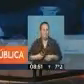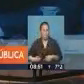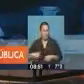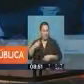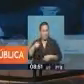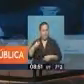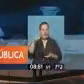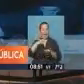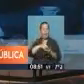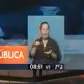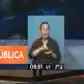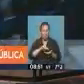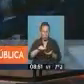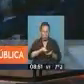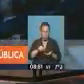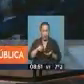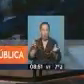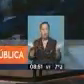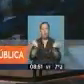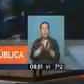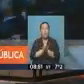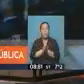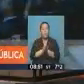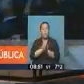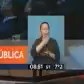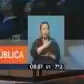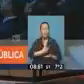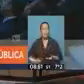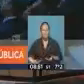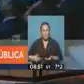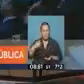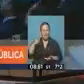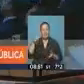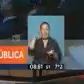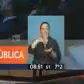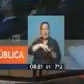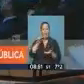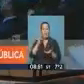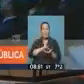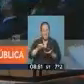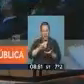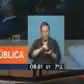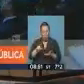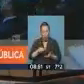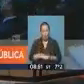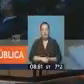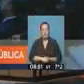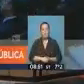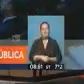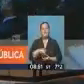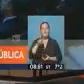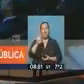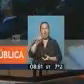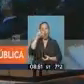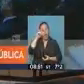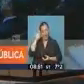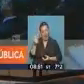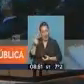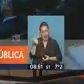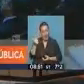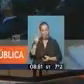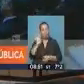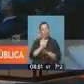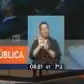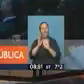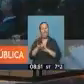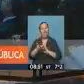presidencia de la Cámara de Diputados y conjuntamente con la presidencia de la Cámara de Senadores, en donde la OEA celebra